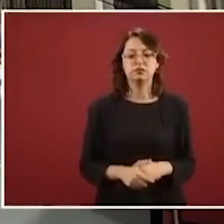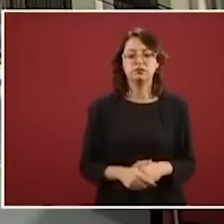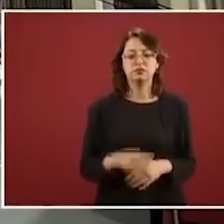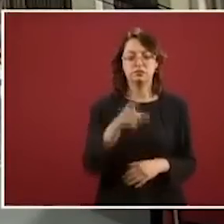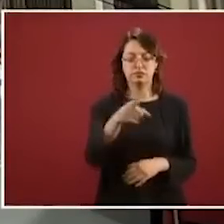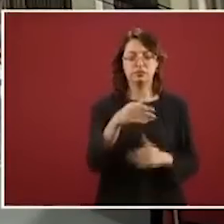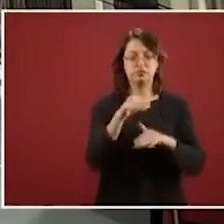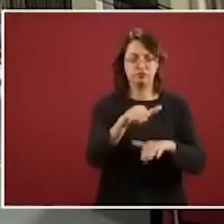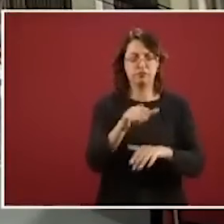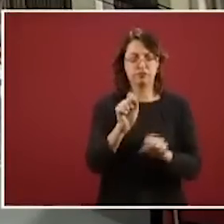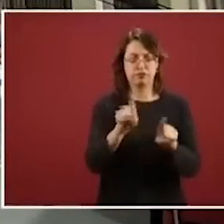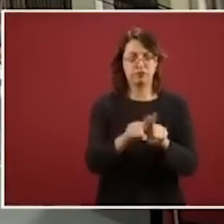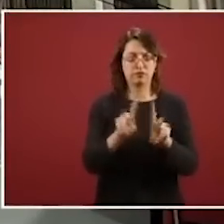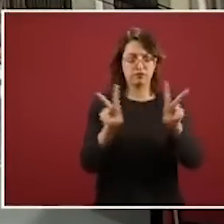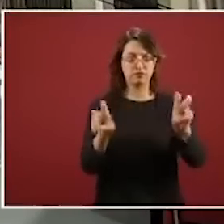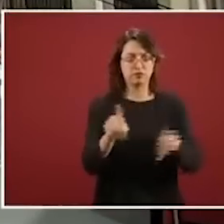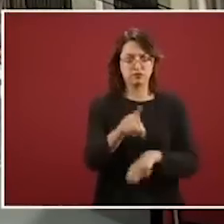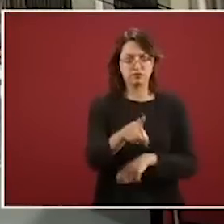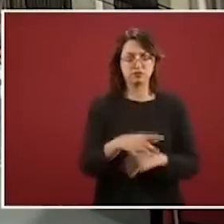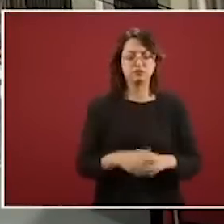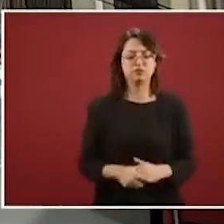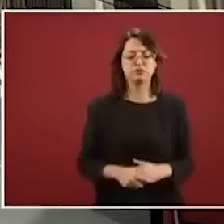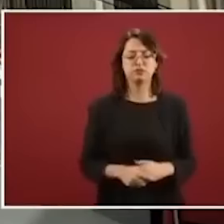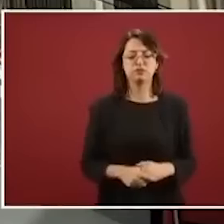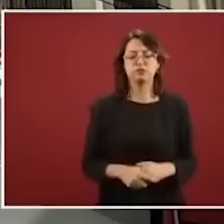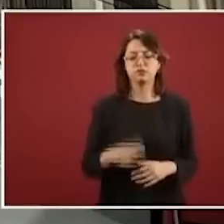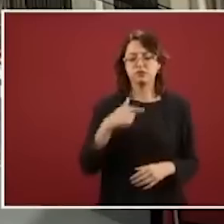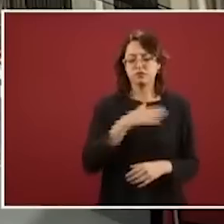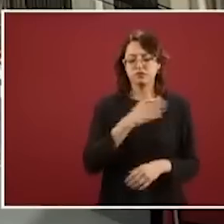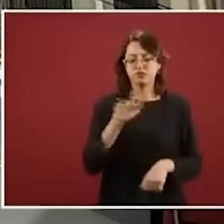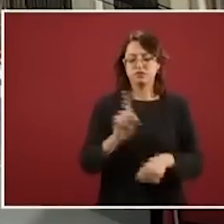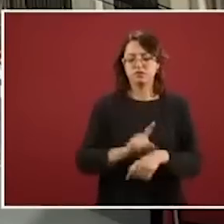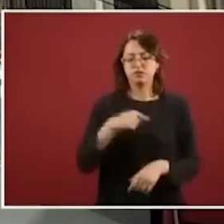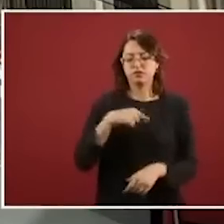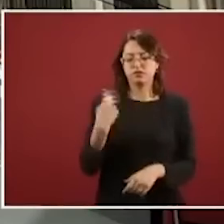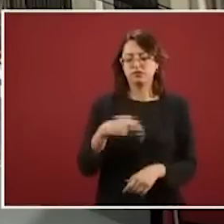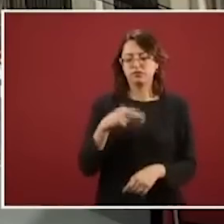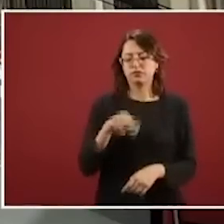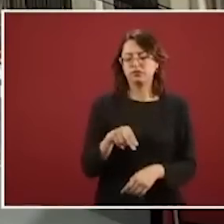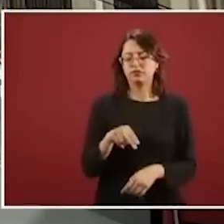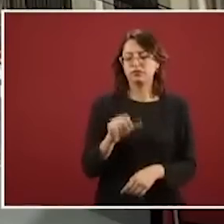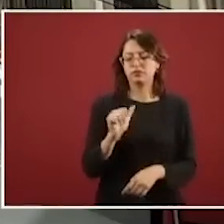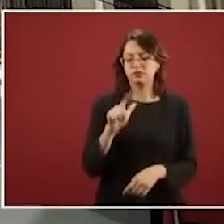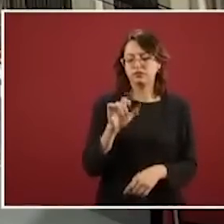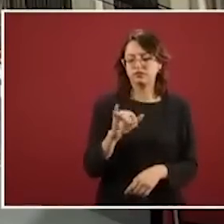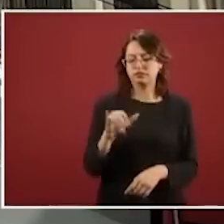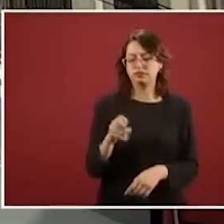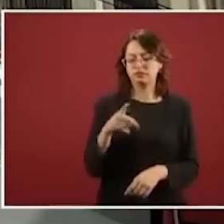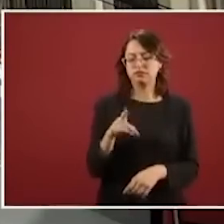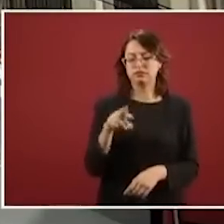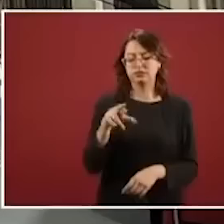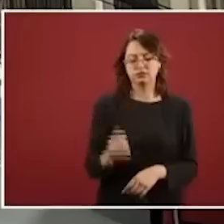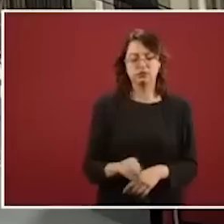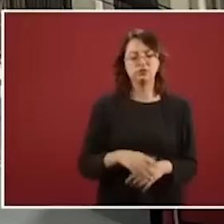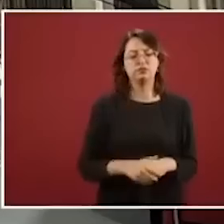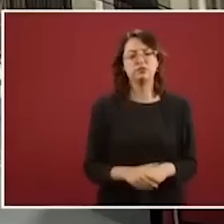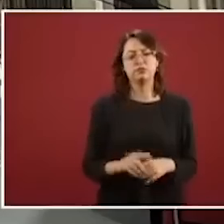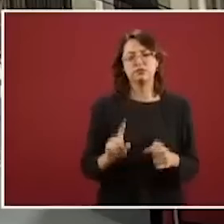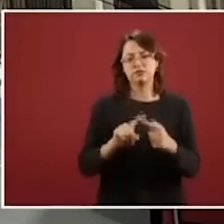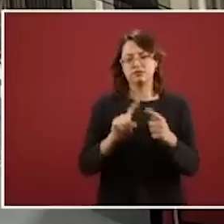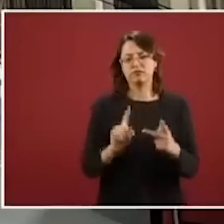son relaciones, ¿no? Buenos días, Alejandro Cabral, de Política de Rock and Roll Radio de Hermosillo, Sonora. Dos preguntas.